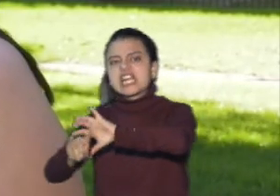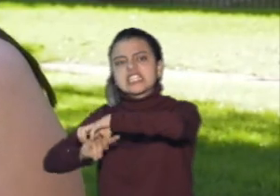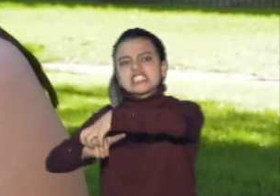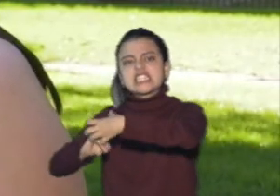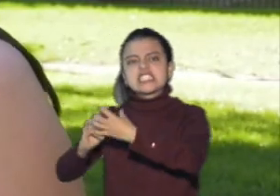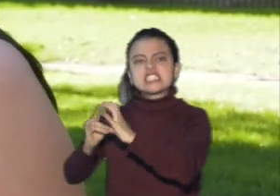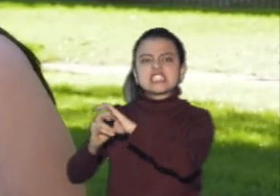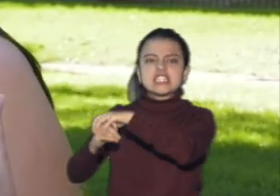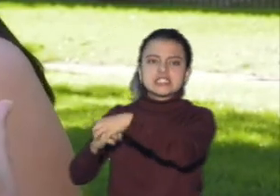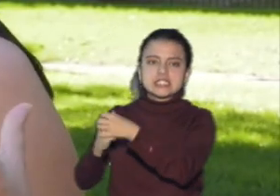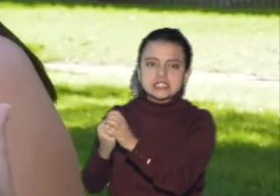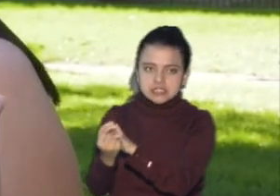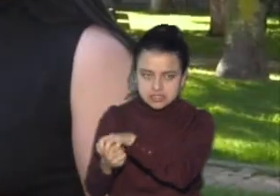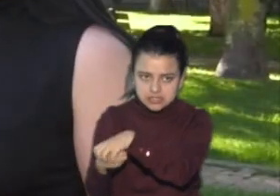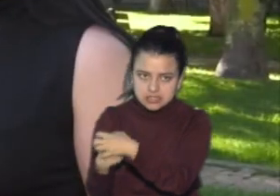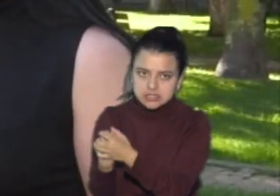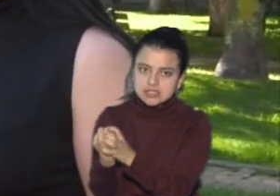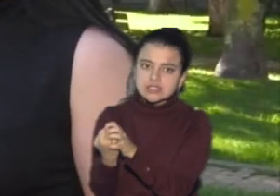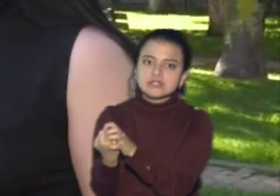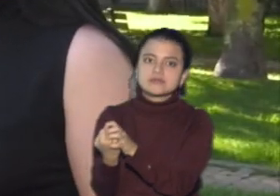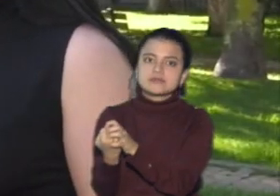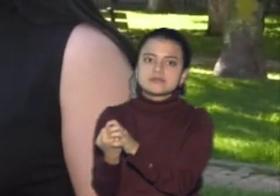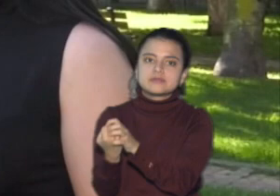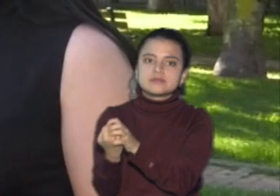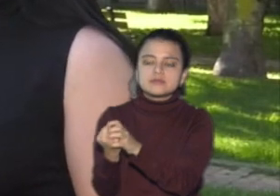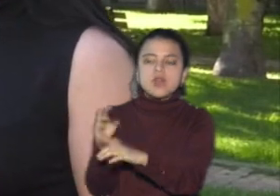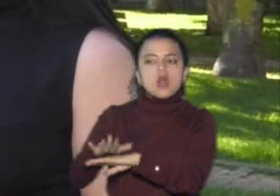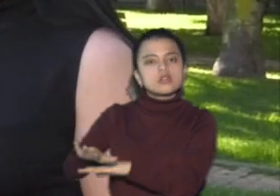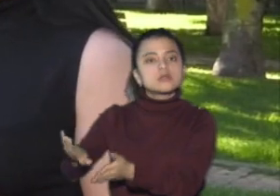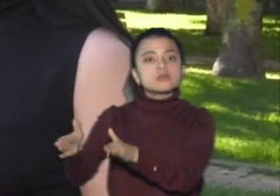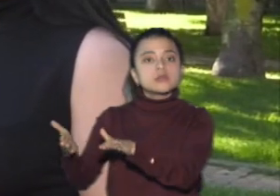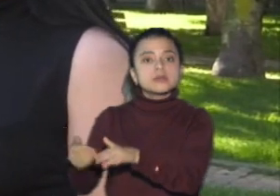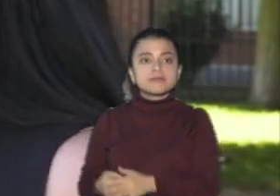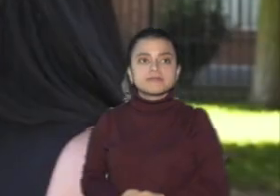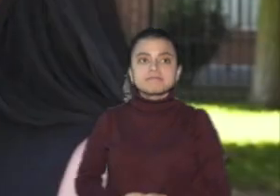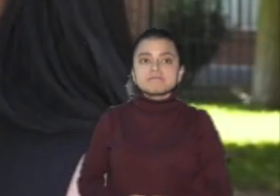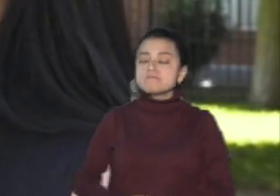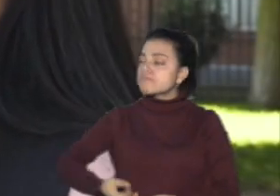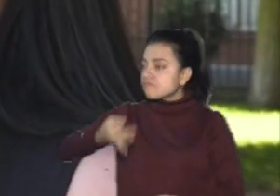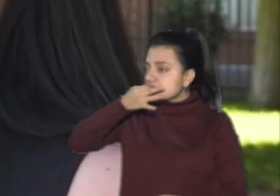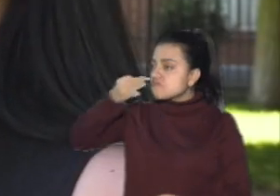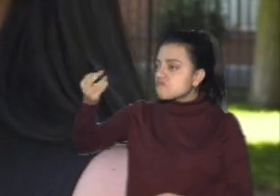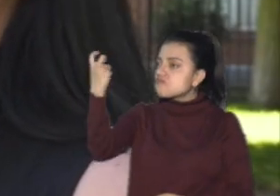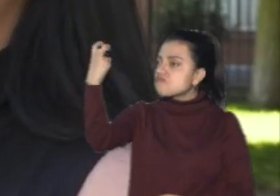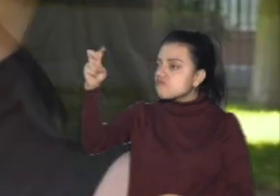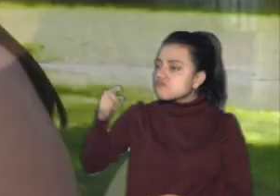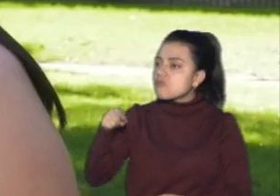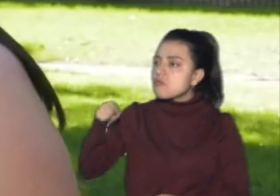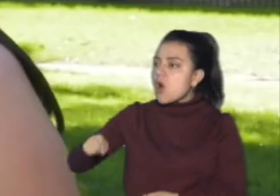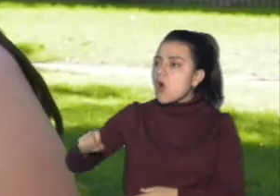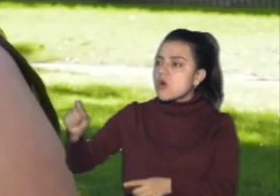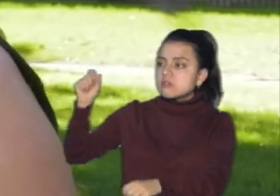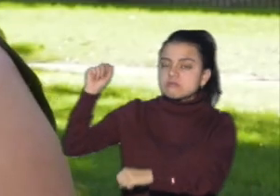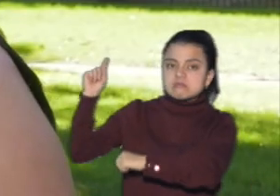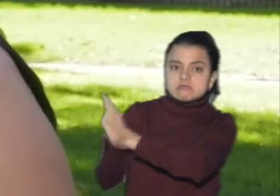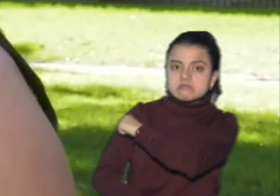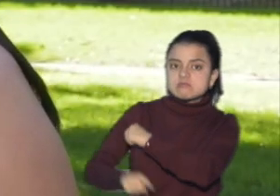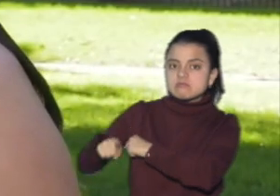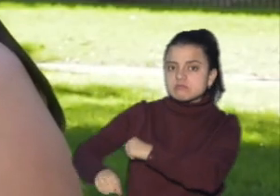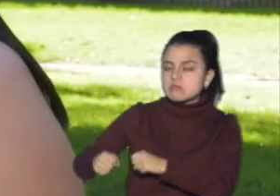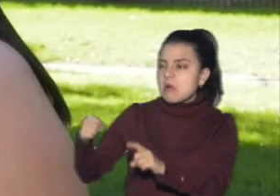grande, pues que lo destrozó todo. Ya se interpuso una denuncia por maltrato animal ante la Fiscalía General de la Nación. Luego de